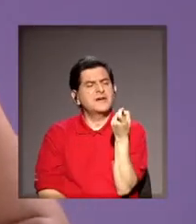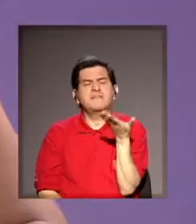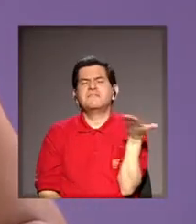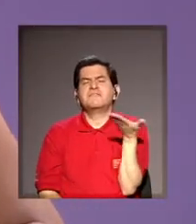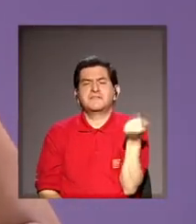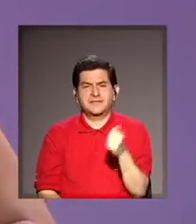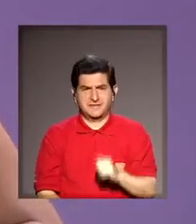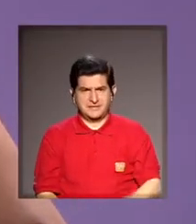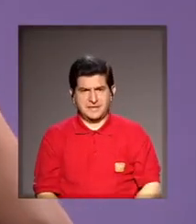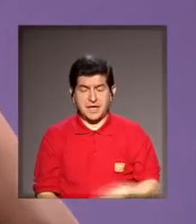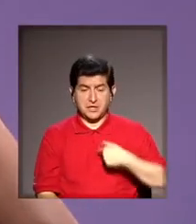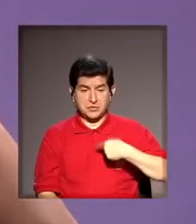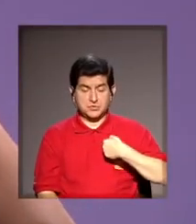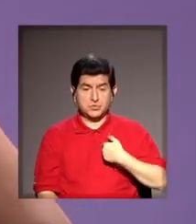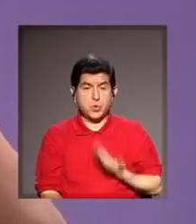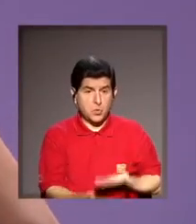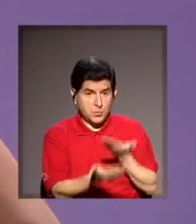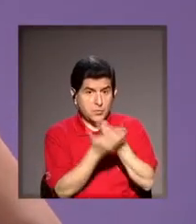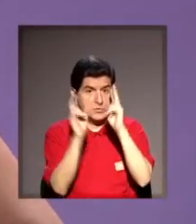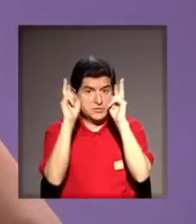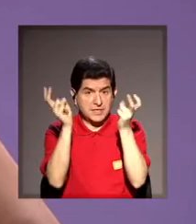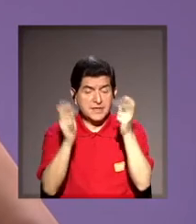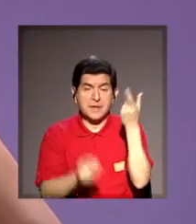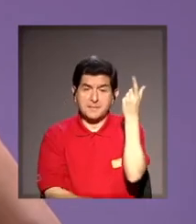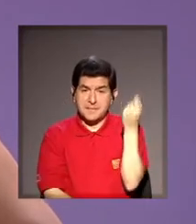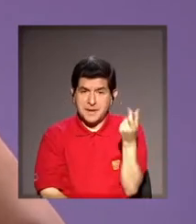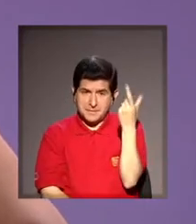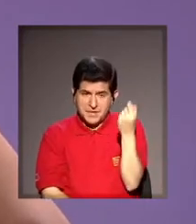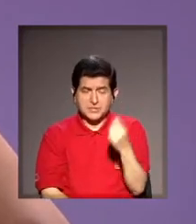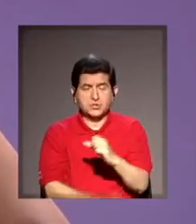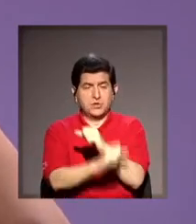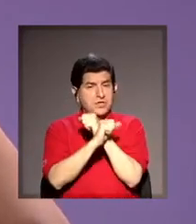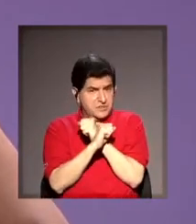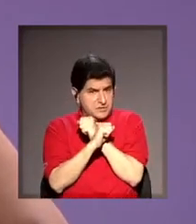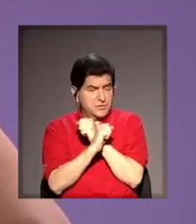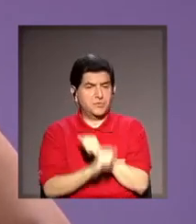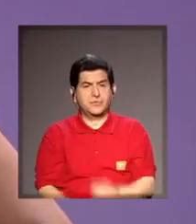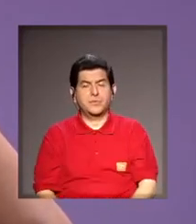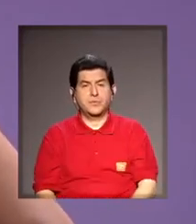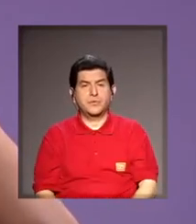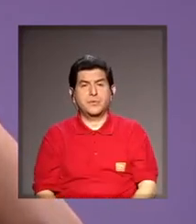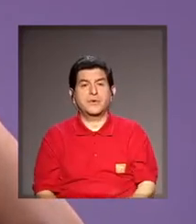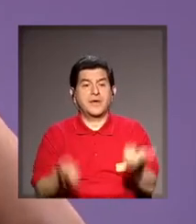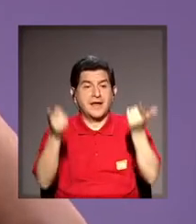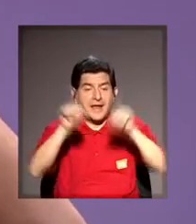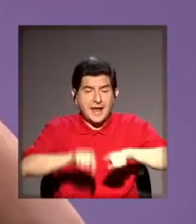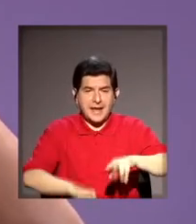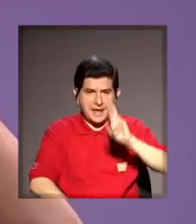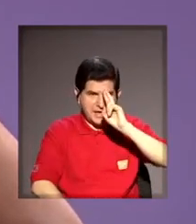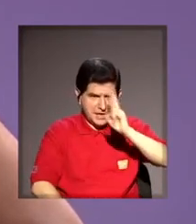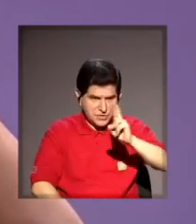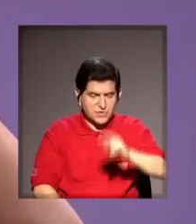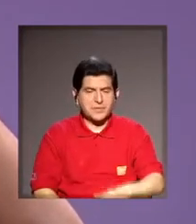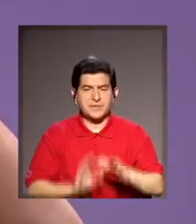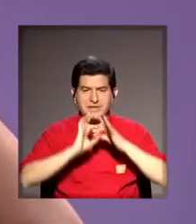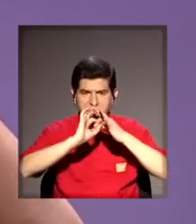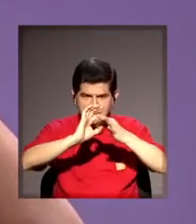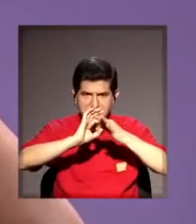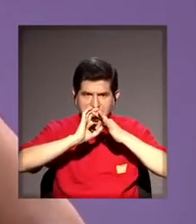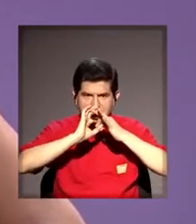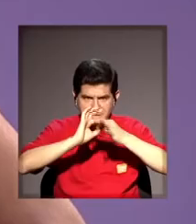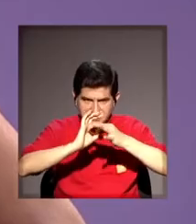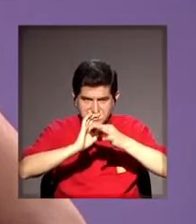verdad si bien yo planteé lo del tema de la pensión del seguro y tal el hecho de que se reconozcan las relaciones